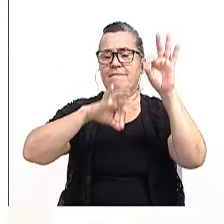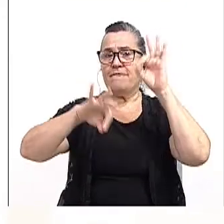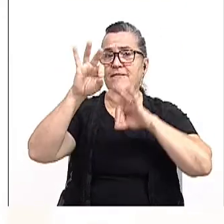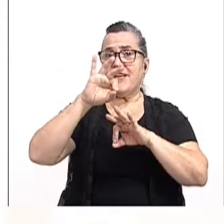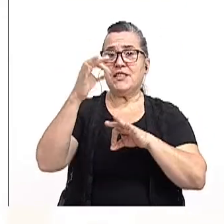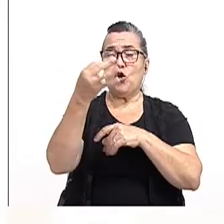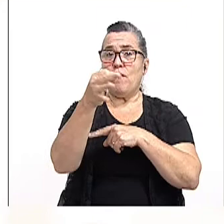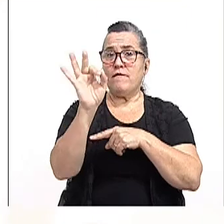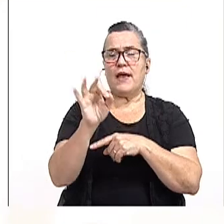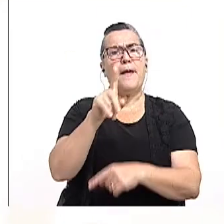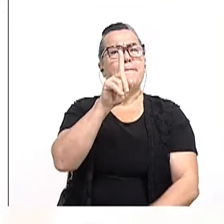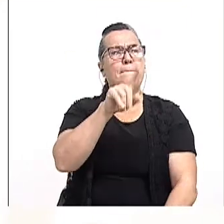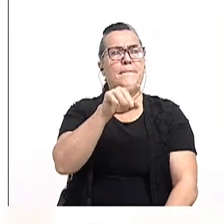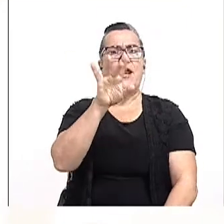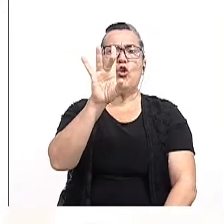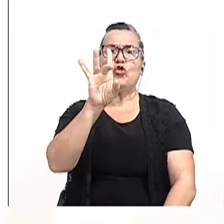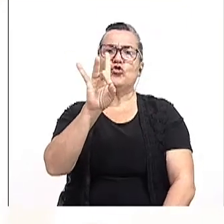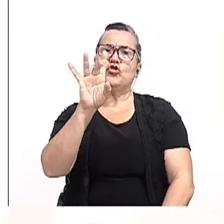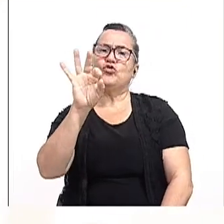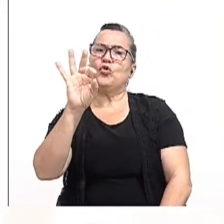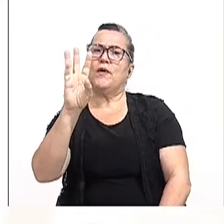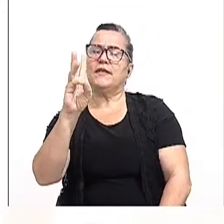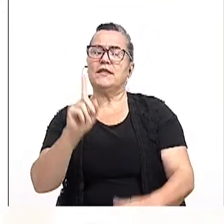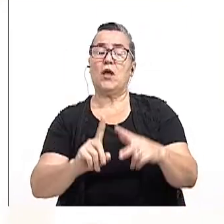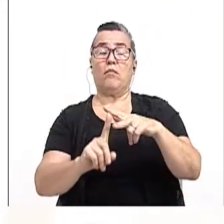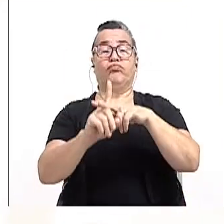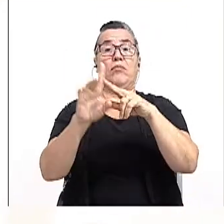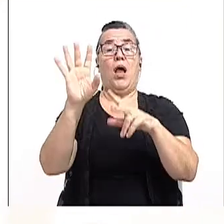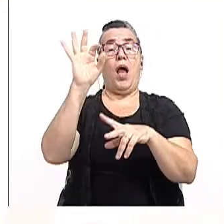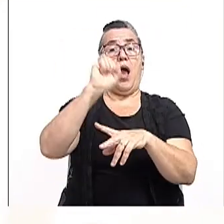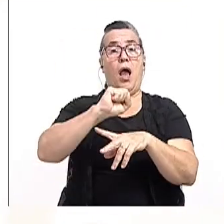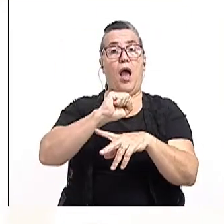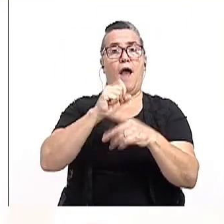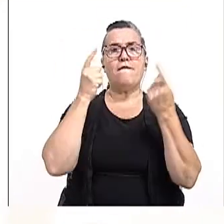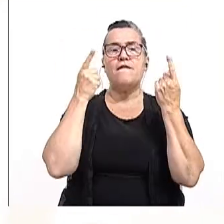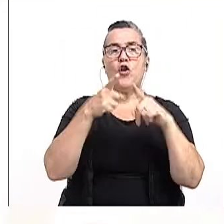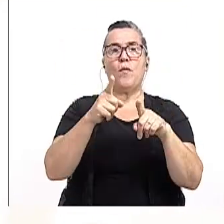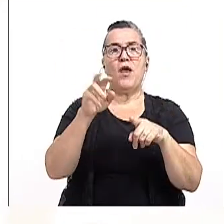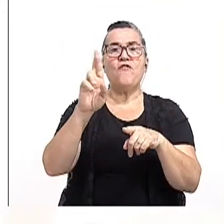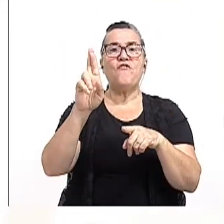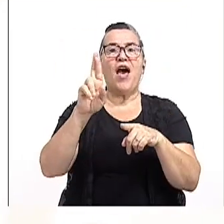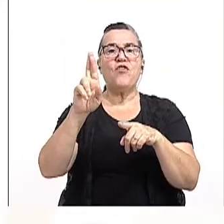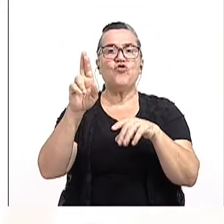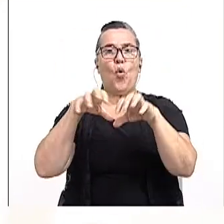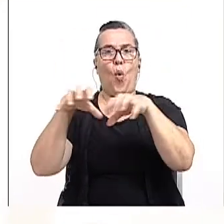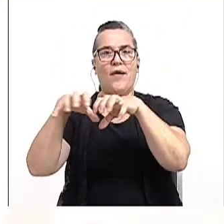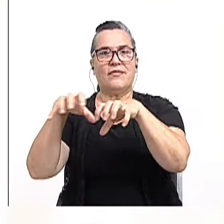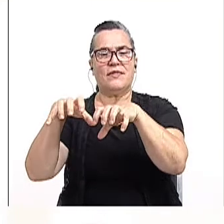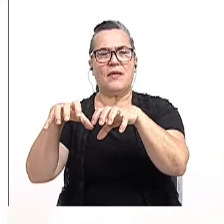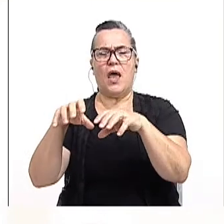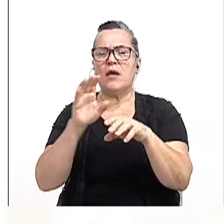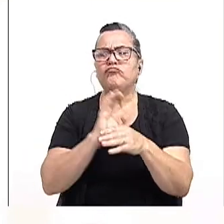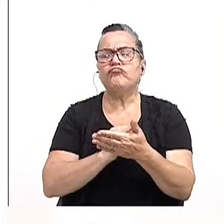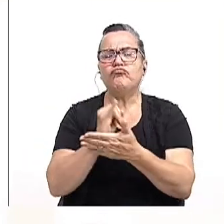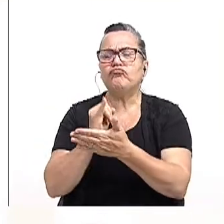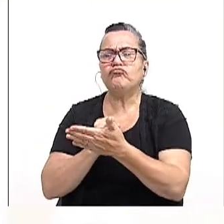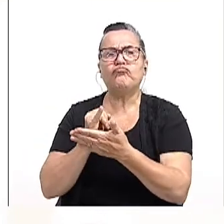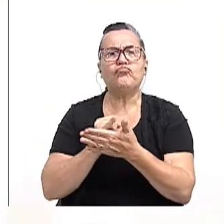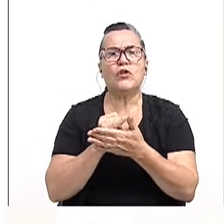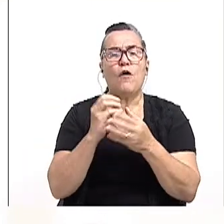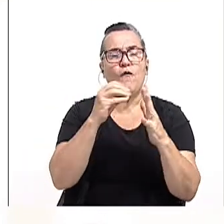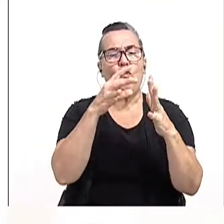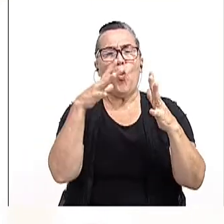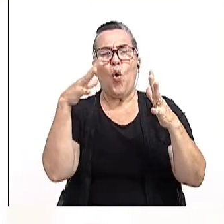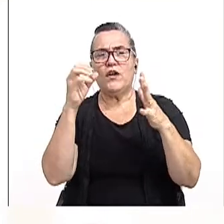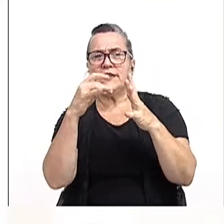1896 descubrió accidentalmente el fenómeno de la radiactividad. Mientras investigaba acerca de la